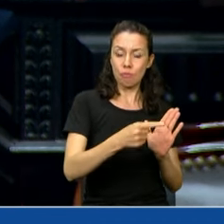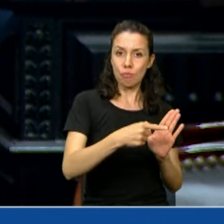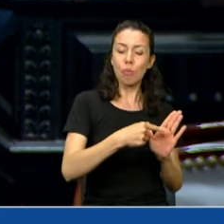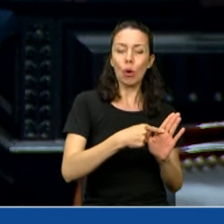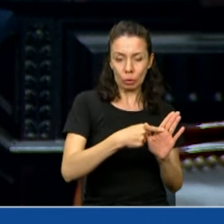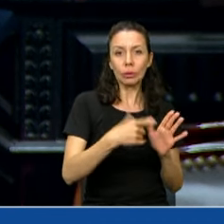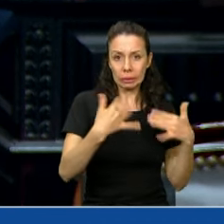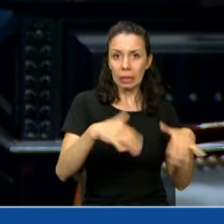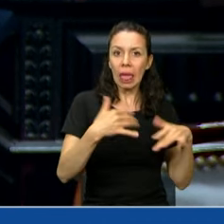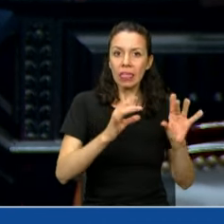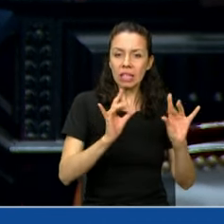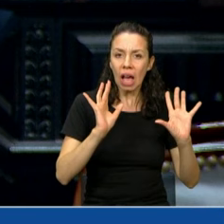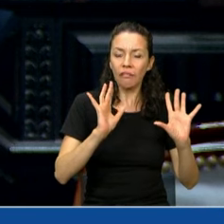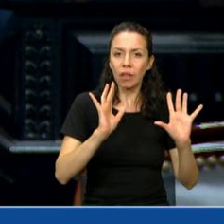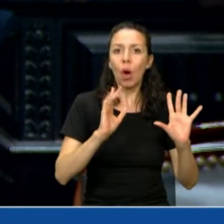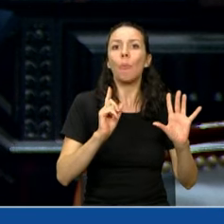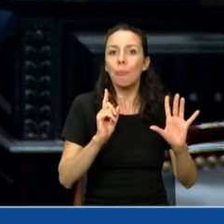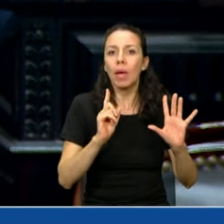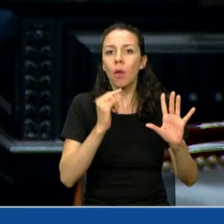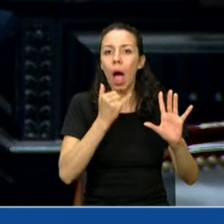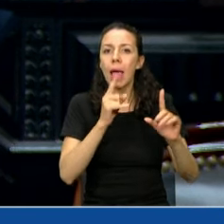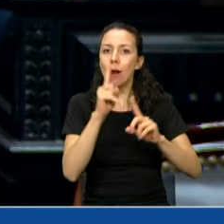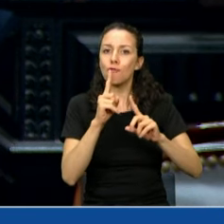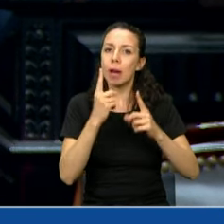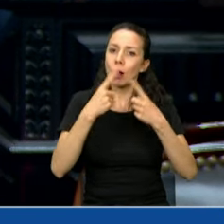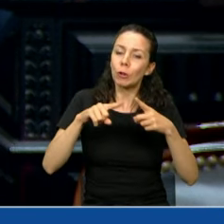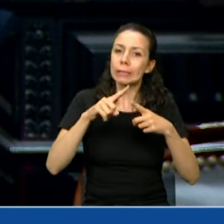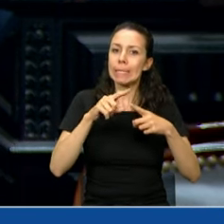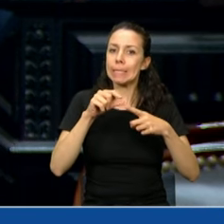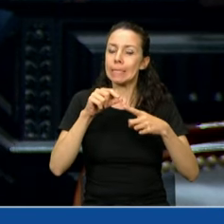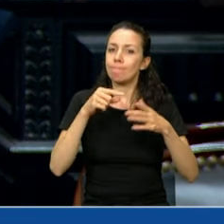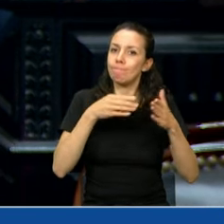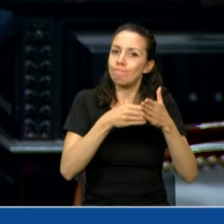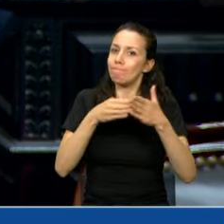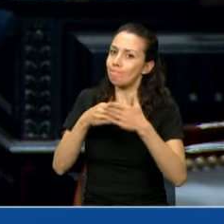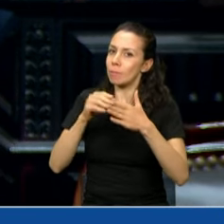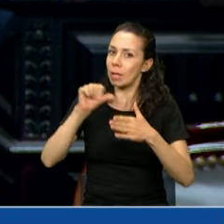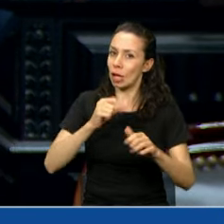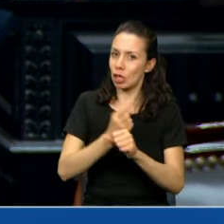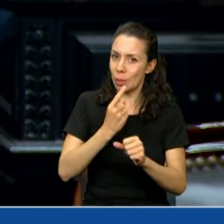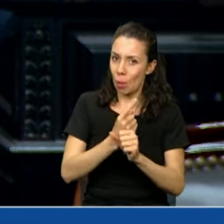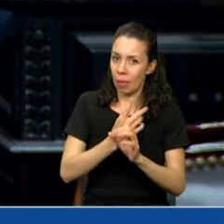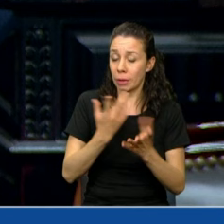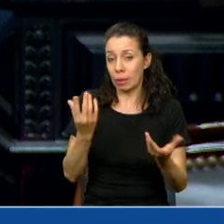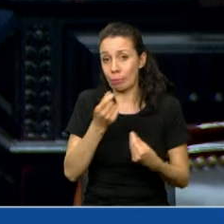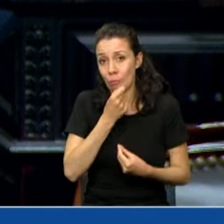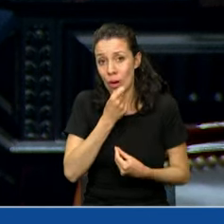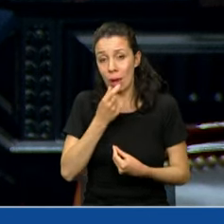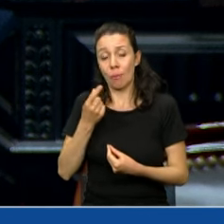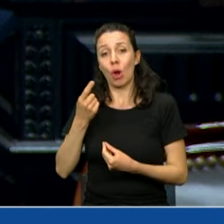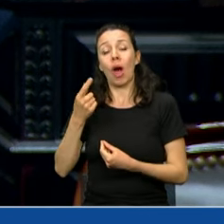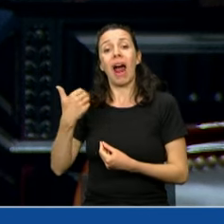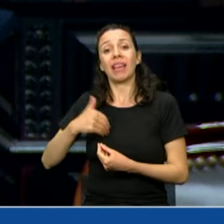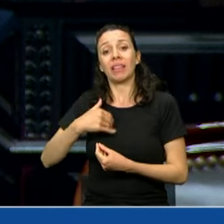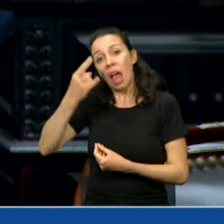tiene limitantes que no se han discutido y es la Argentina Cómo escalar un proyecto de vaca muerta